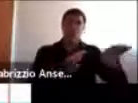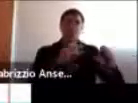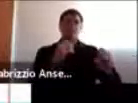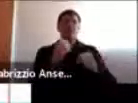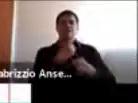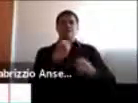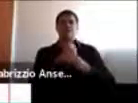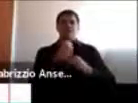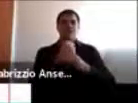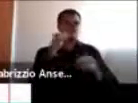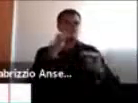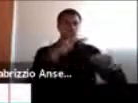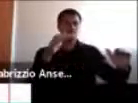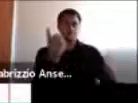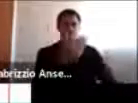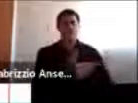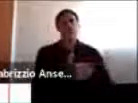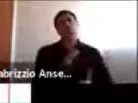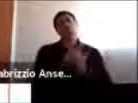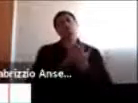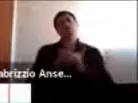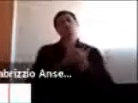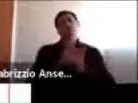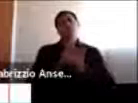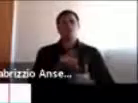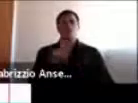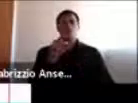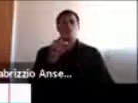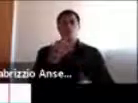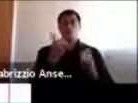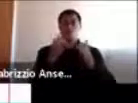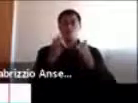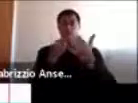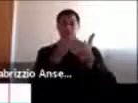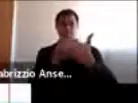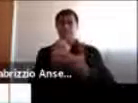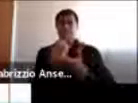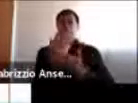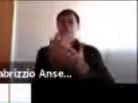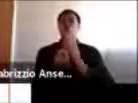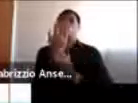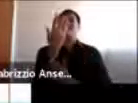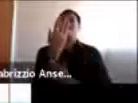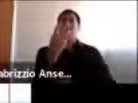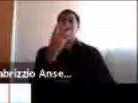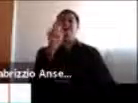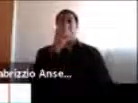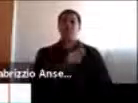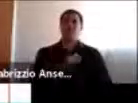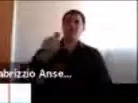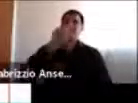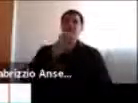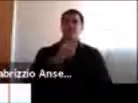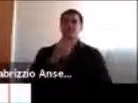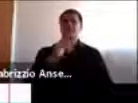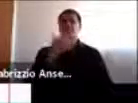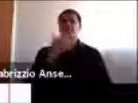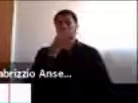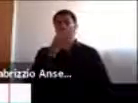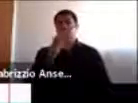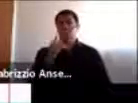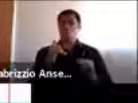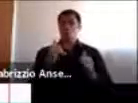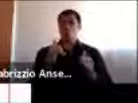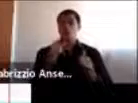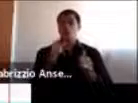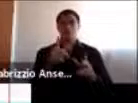por los niños por ejemplo cuando en Grafo Game se presenta una nueva letra tiene el juego así que de alguna manera igual es algo que permitiría al